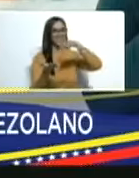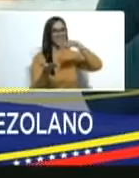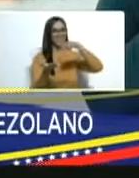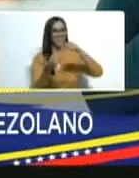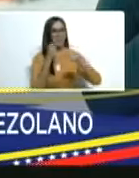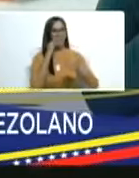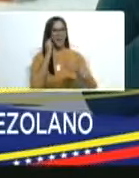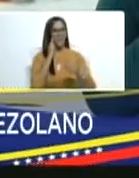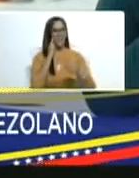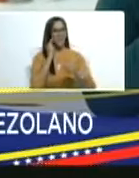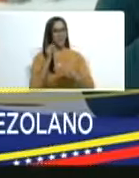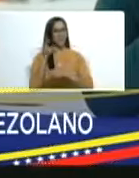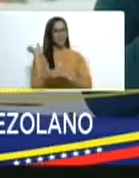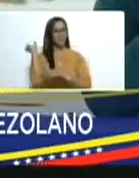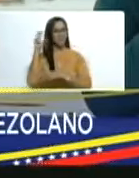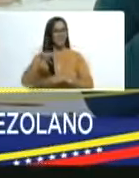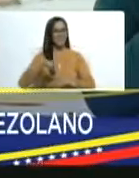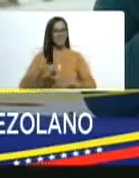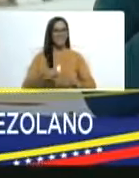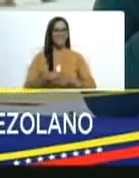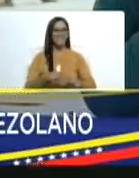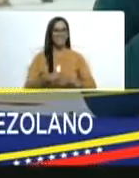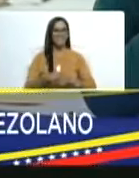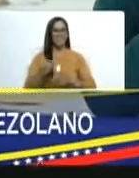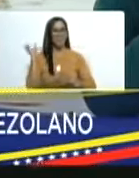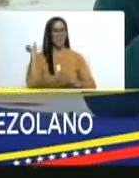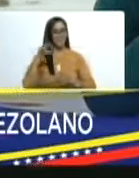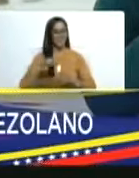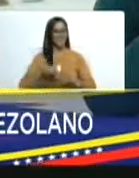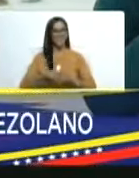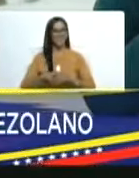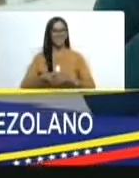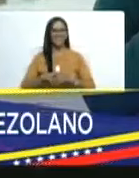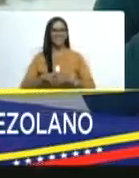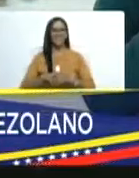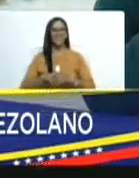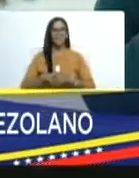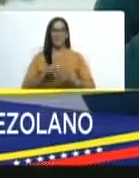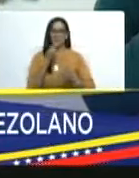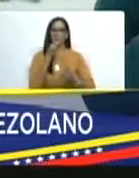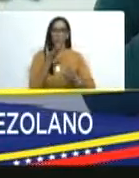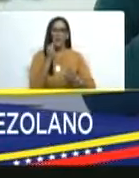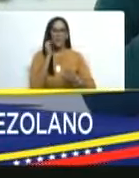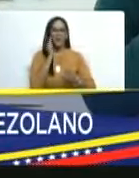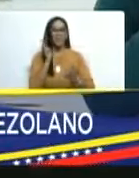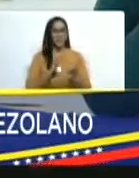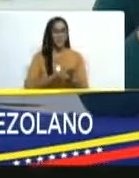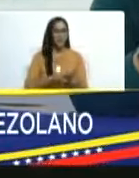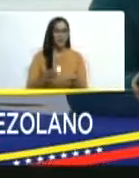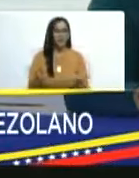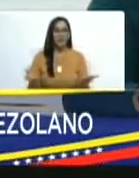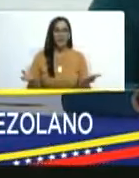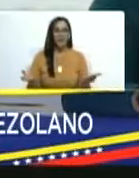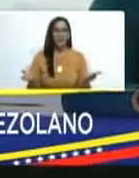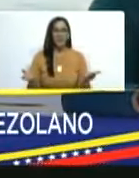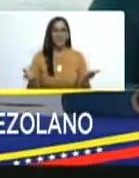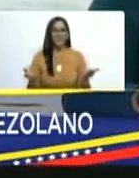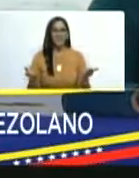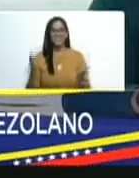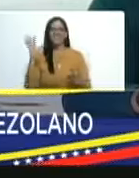Padrino, piche. Si va a pichar, piche. Para que sea un buen padrino, ¿verdad? Saque el